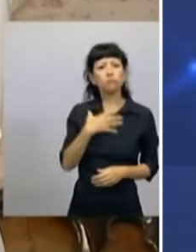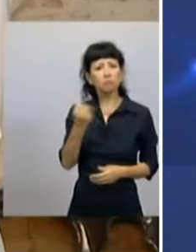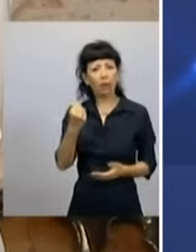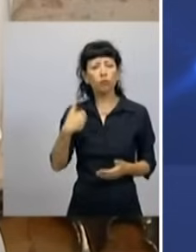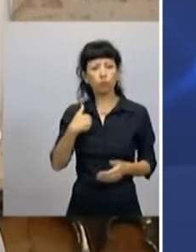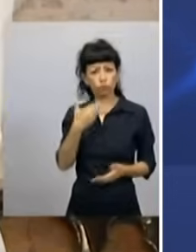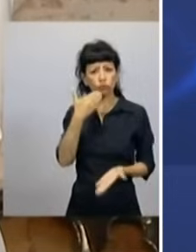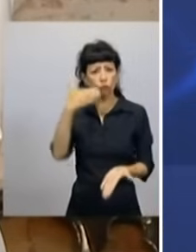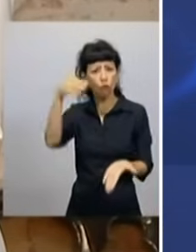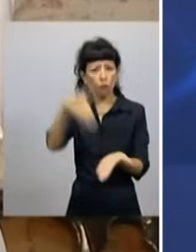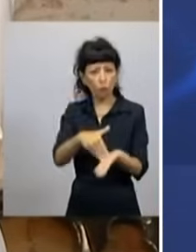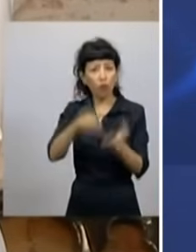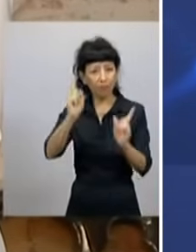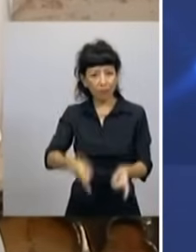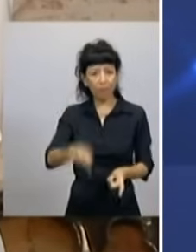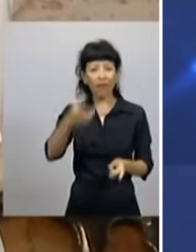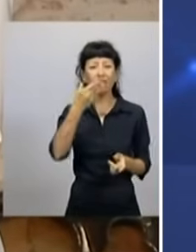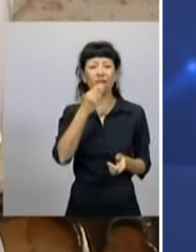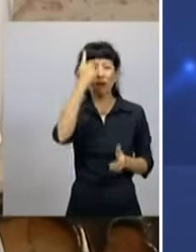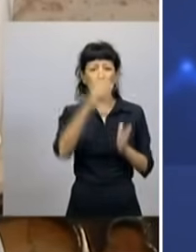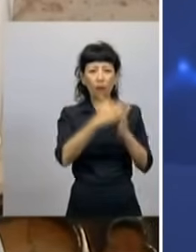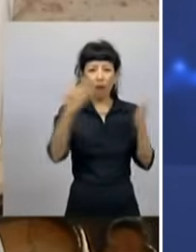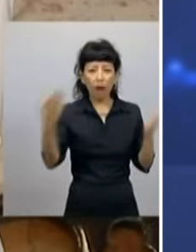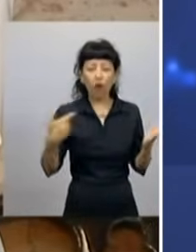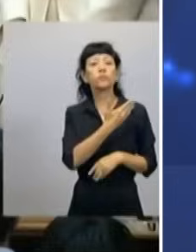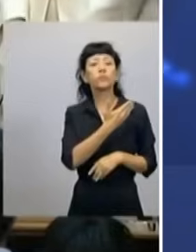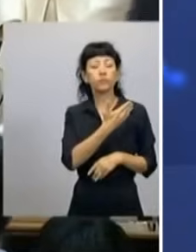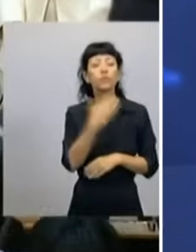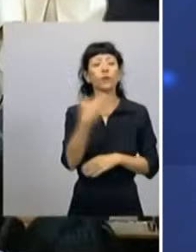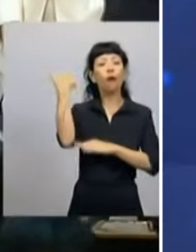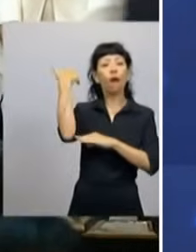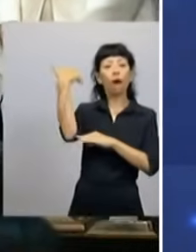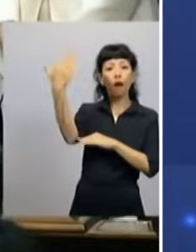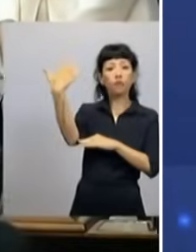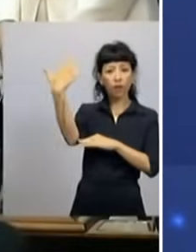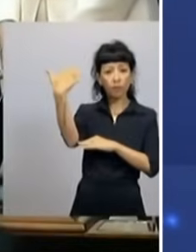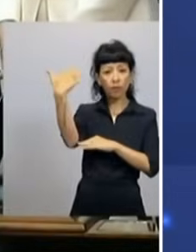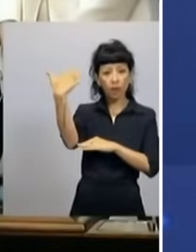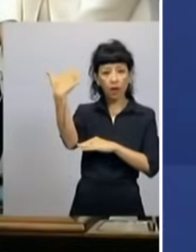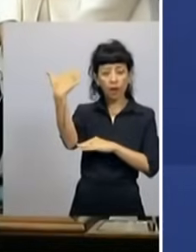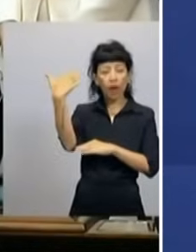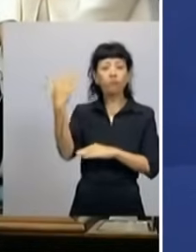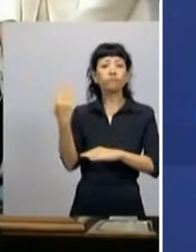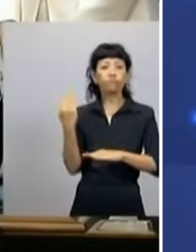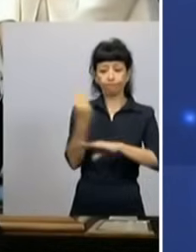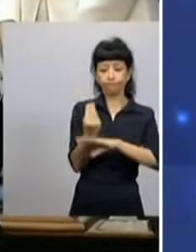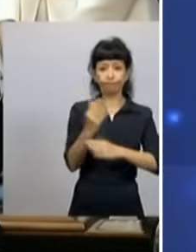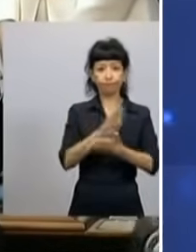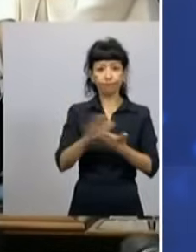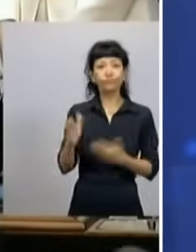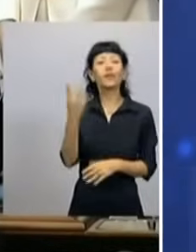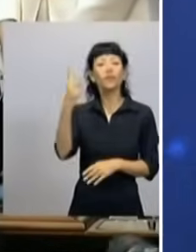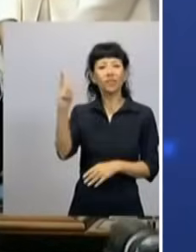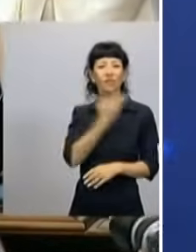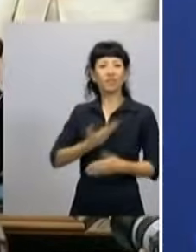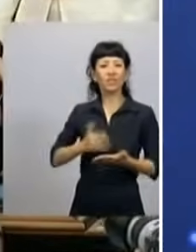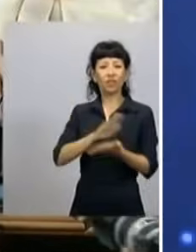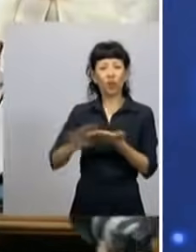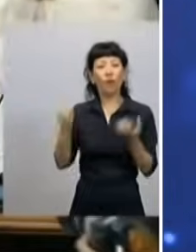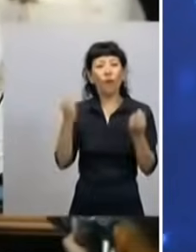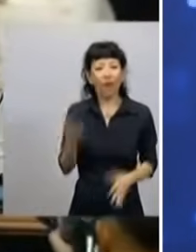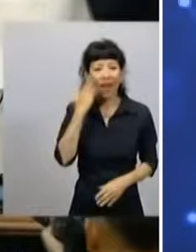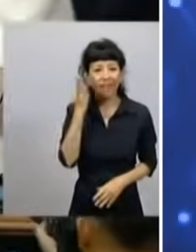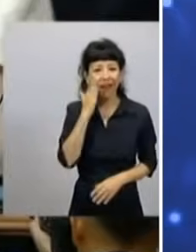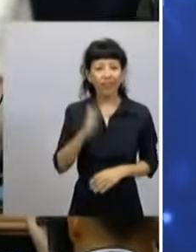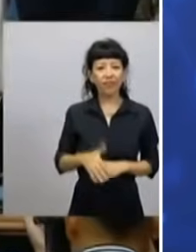apoyos necesarios para que muchas de estas medidas, que muchas pueden salir por decreto, es decir, por órdenes ejecutivas, pero muchas también